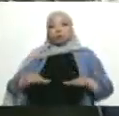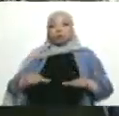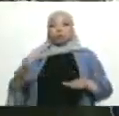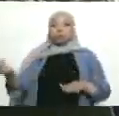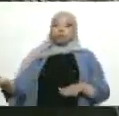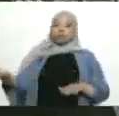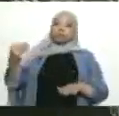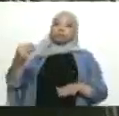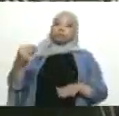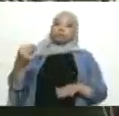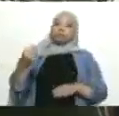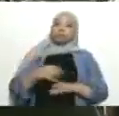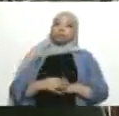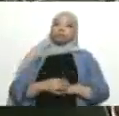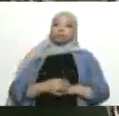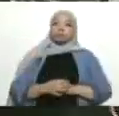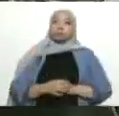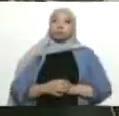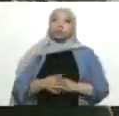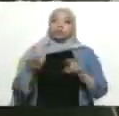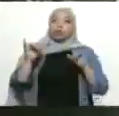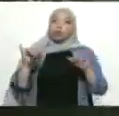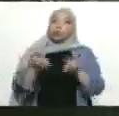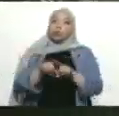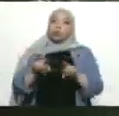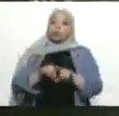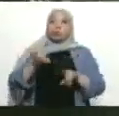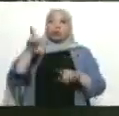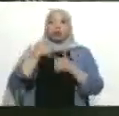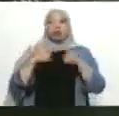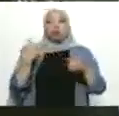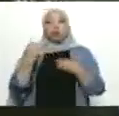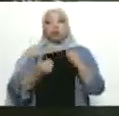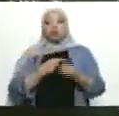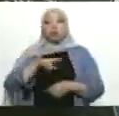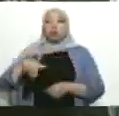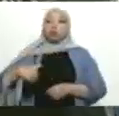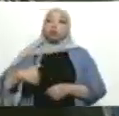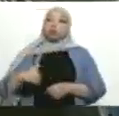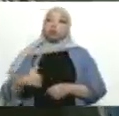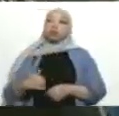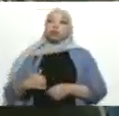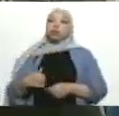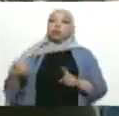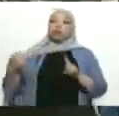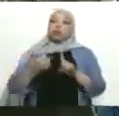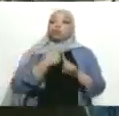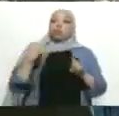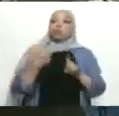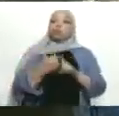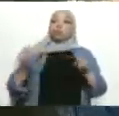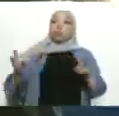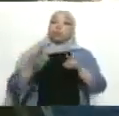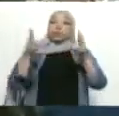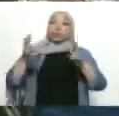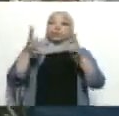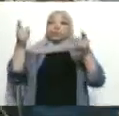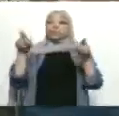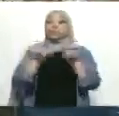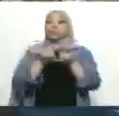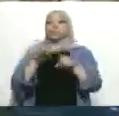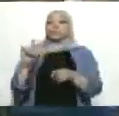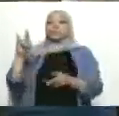más, pero pudo de igual manera la determinación, así como en la batalla de la Victoria, así como en Carabobo, así como